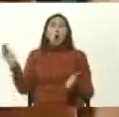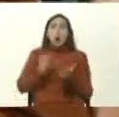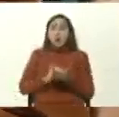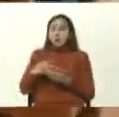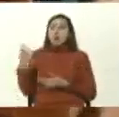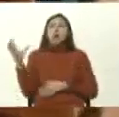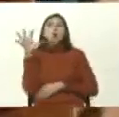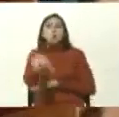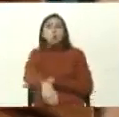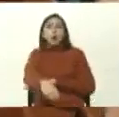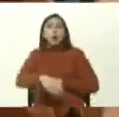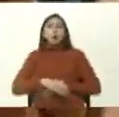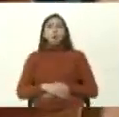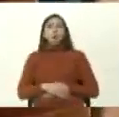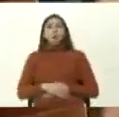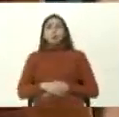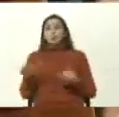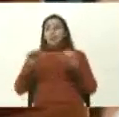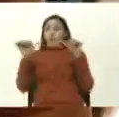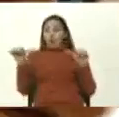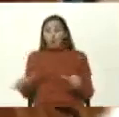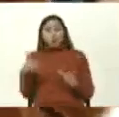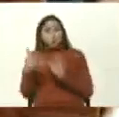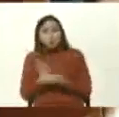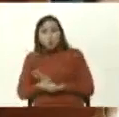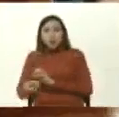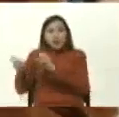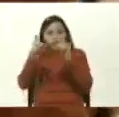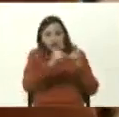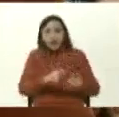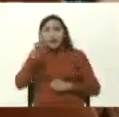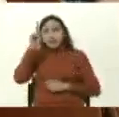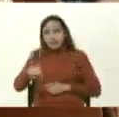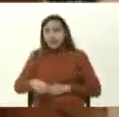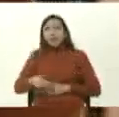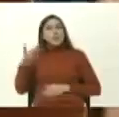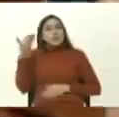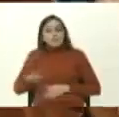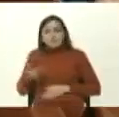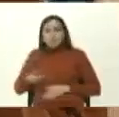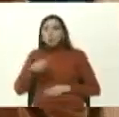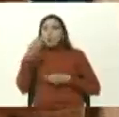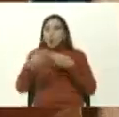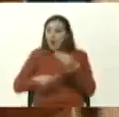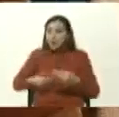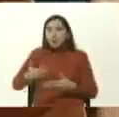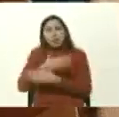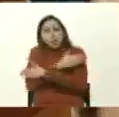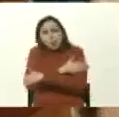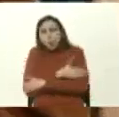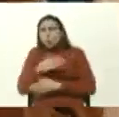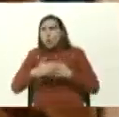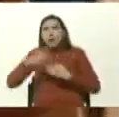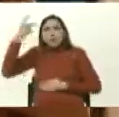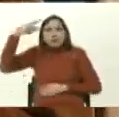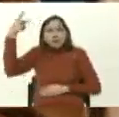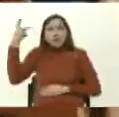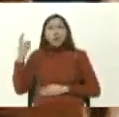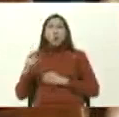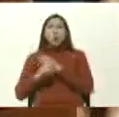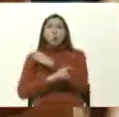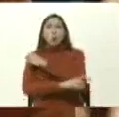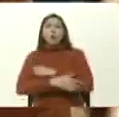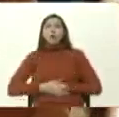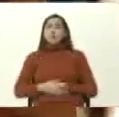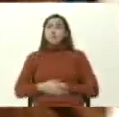La educación no solamente es la parte pedagógica, sino la parte de formación de psicoafectiva, psicoemocional. Y que nosotros tenemos